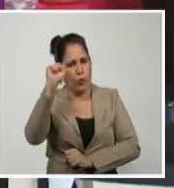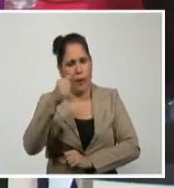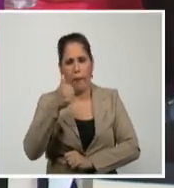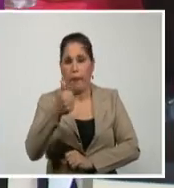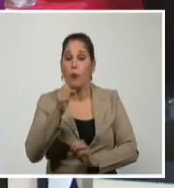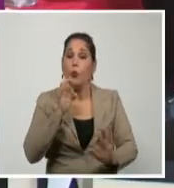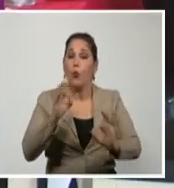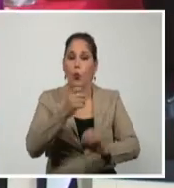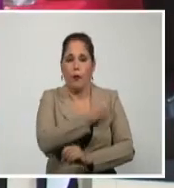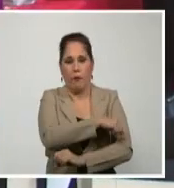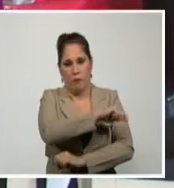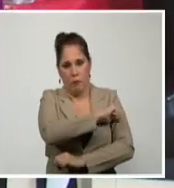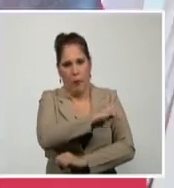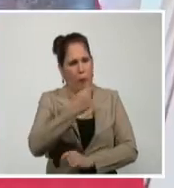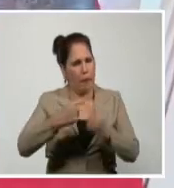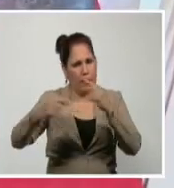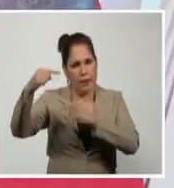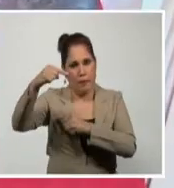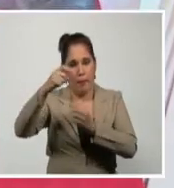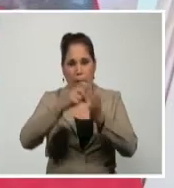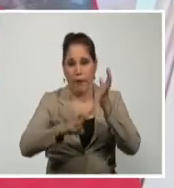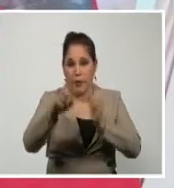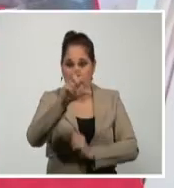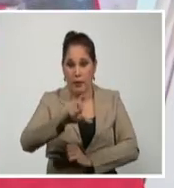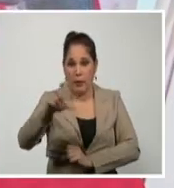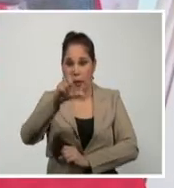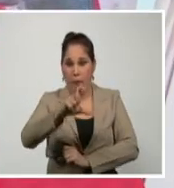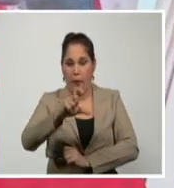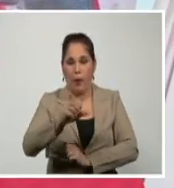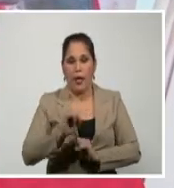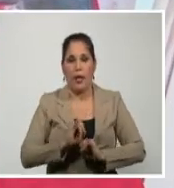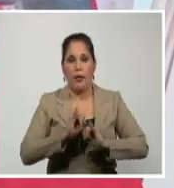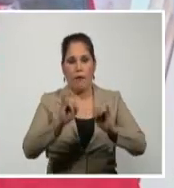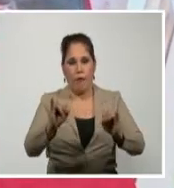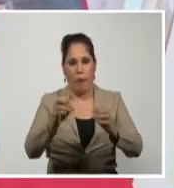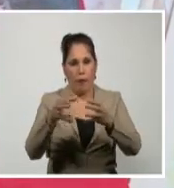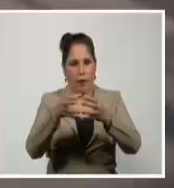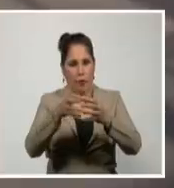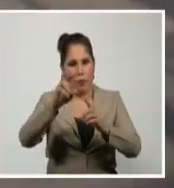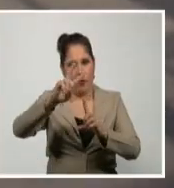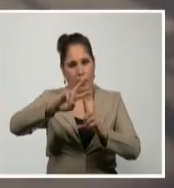proteja a la población. En Camagüey, Luis Naranjo, Sistema Informativo de la Televisión Cubana.